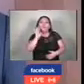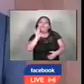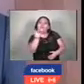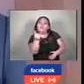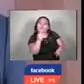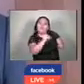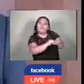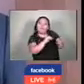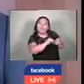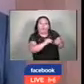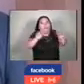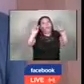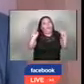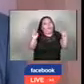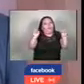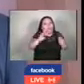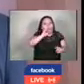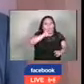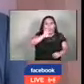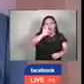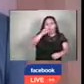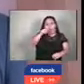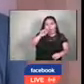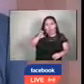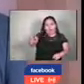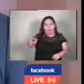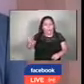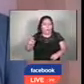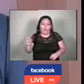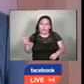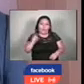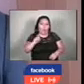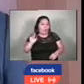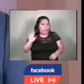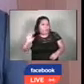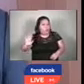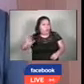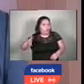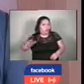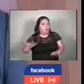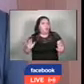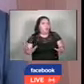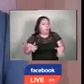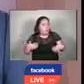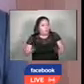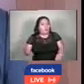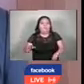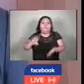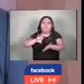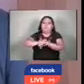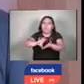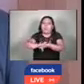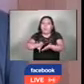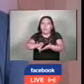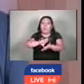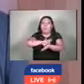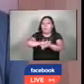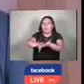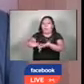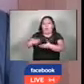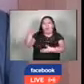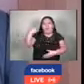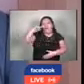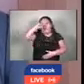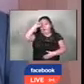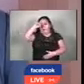supuestamente le atribuye a Fiscalía, en realidad no ha sido de uso de él. Fue para pagar el tema de compensación salarial